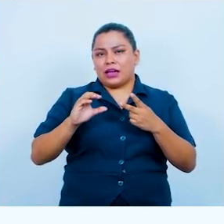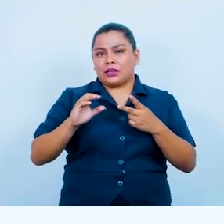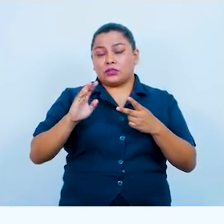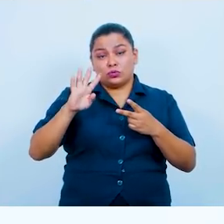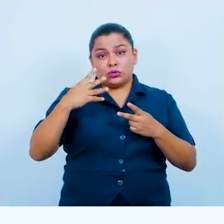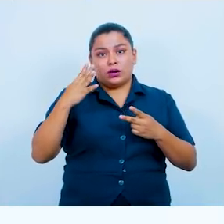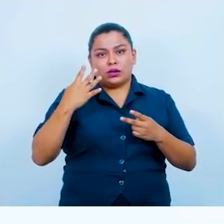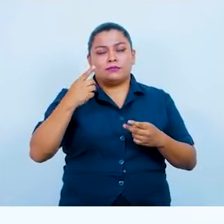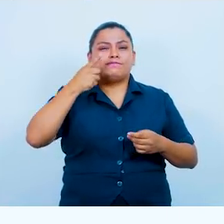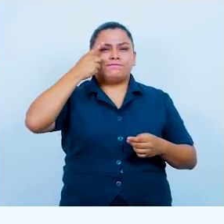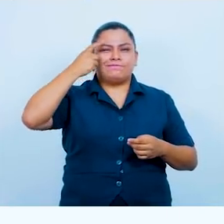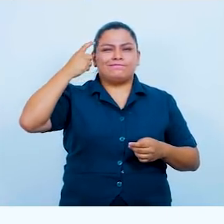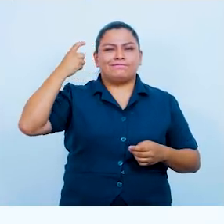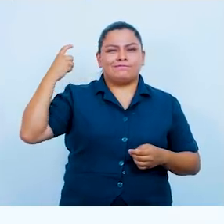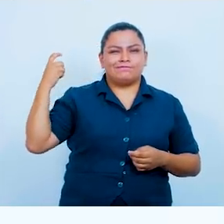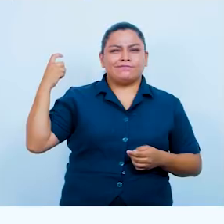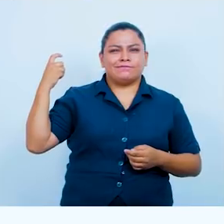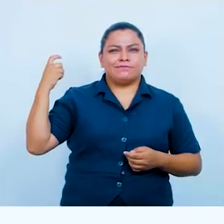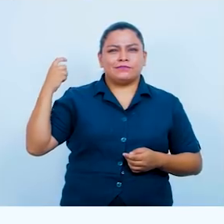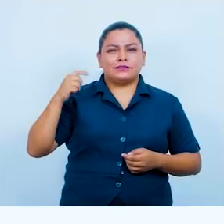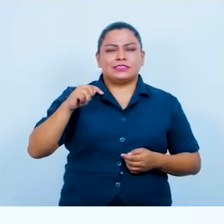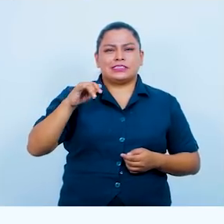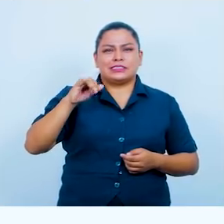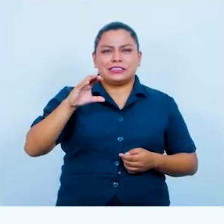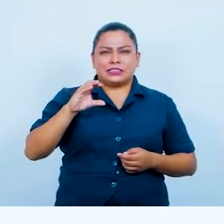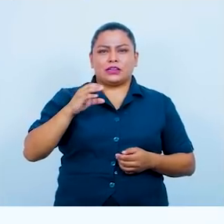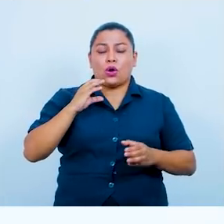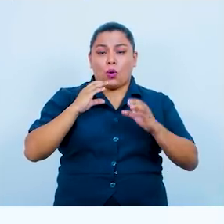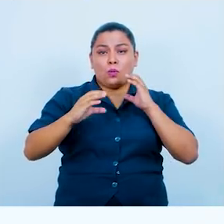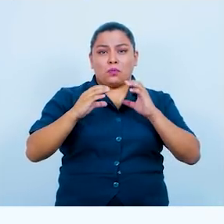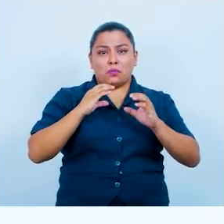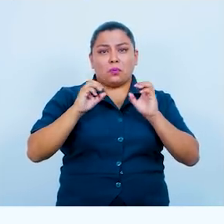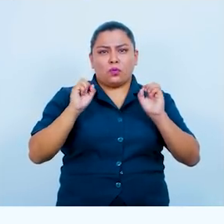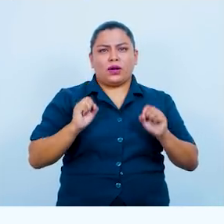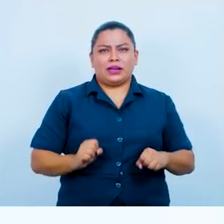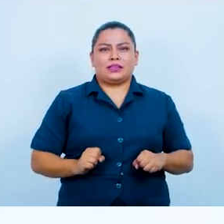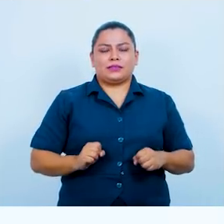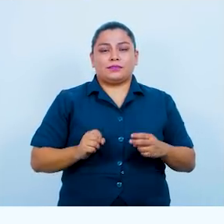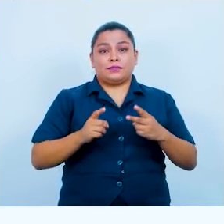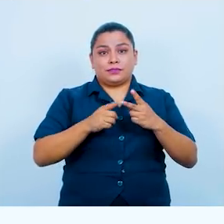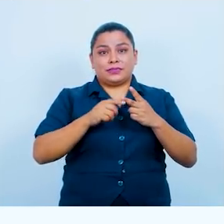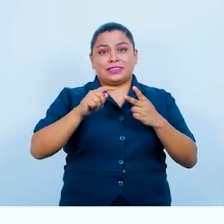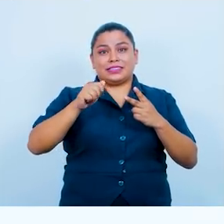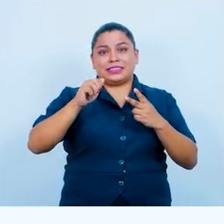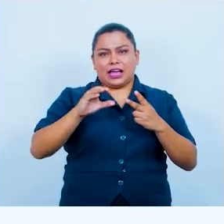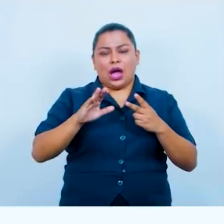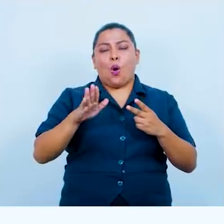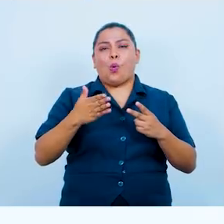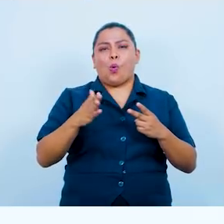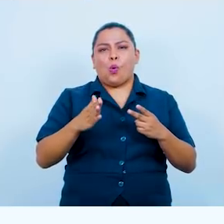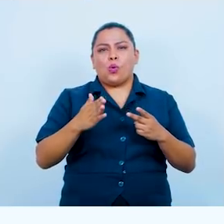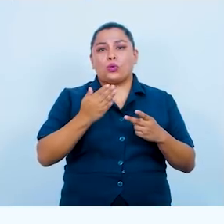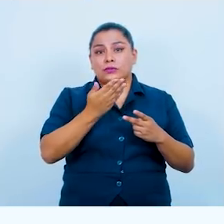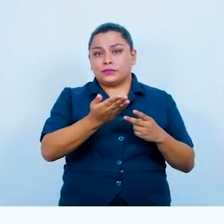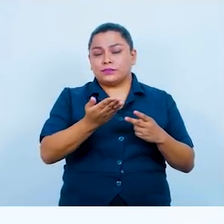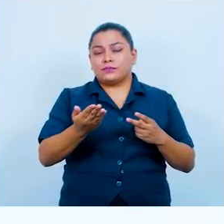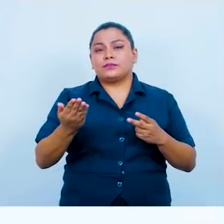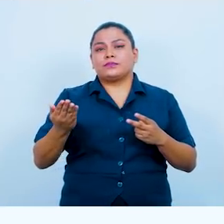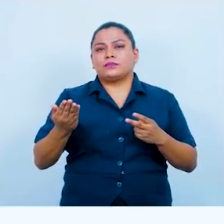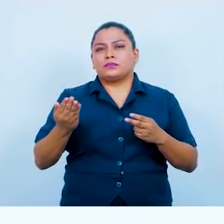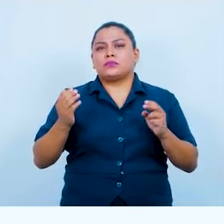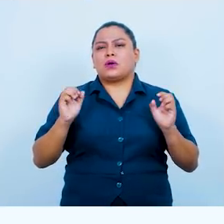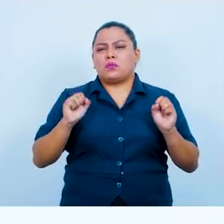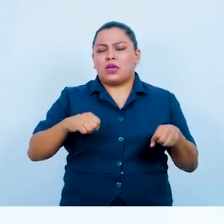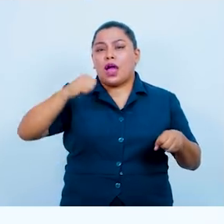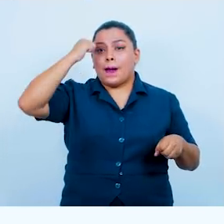Cuarto, recordemos que las TIC son las herramientas de comunicación y las TAC son la utilización de estas herramientas para